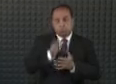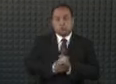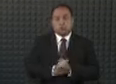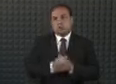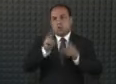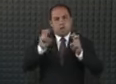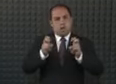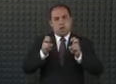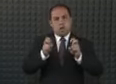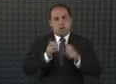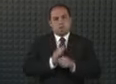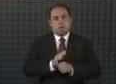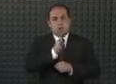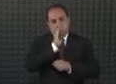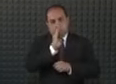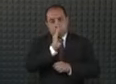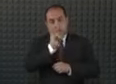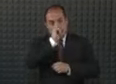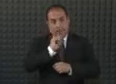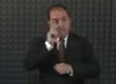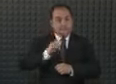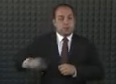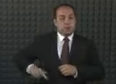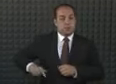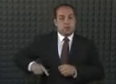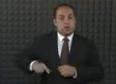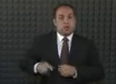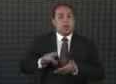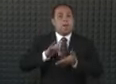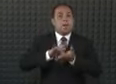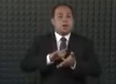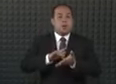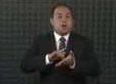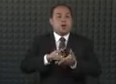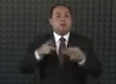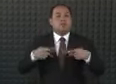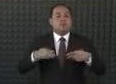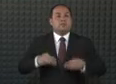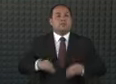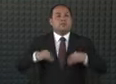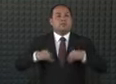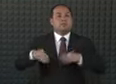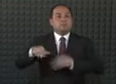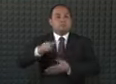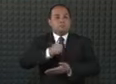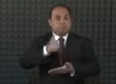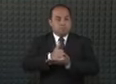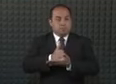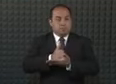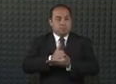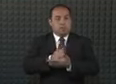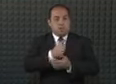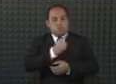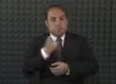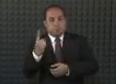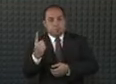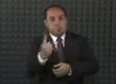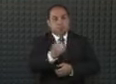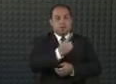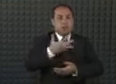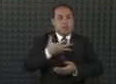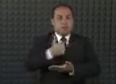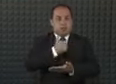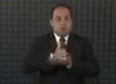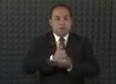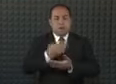asunto personal de la jefa de gobierno, sino a los habitantes de la ciudad, esta gira que va a ir teniendo por la ciudad. Entonces, pues bienvenido